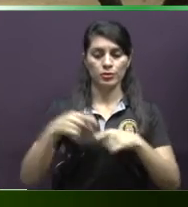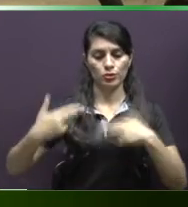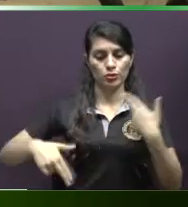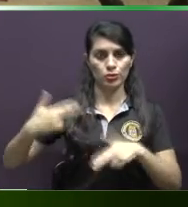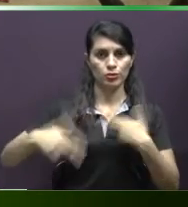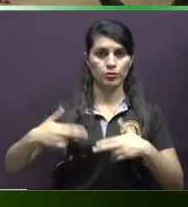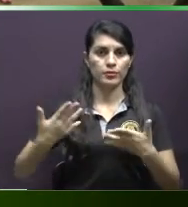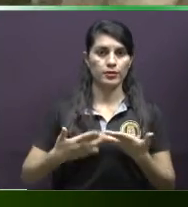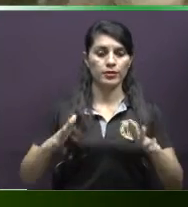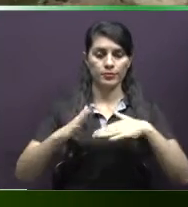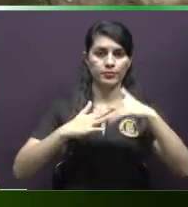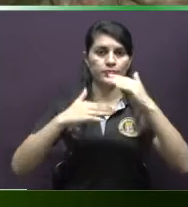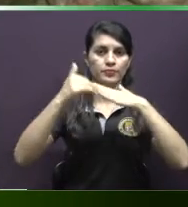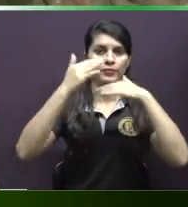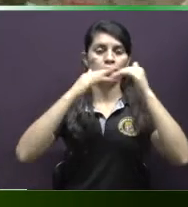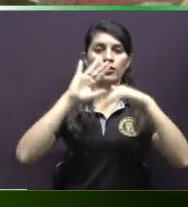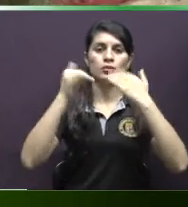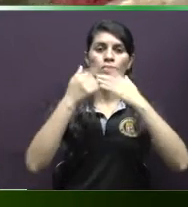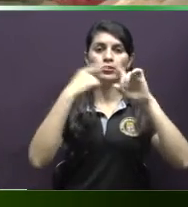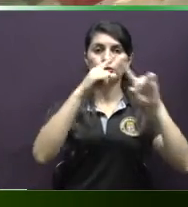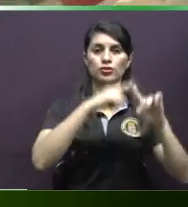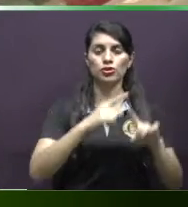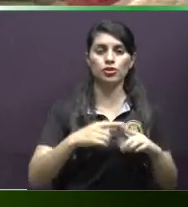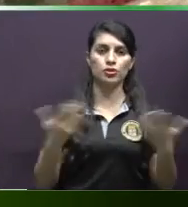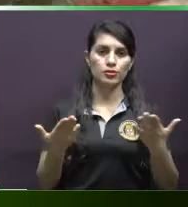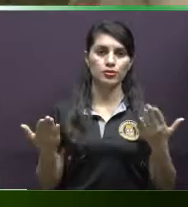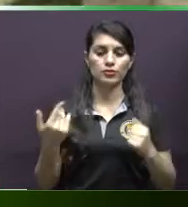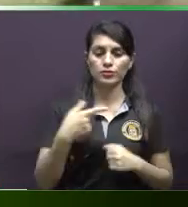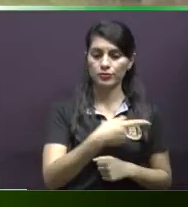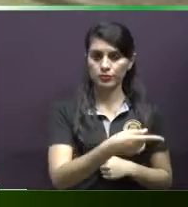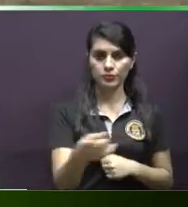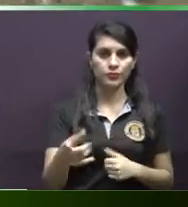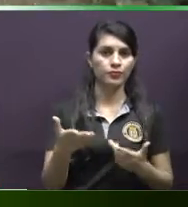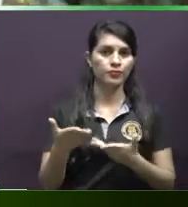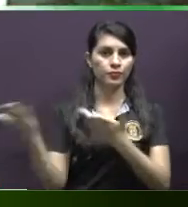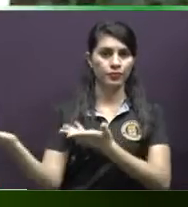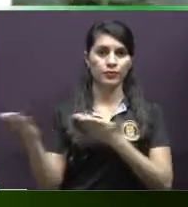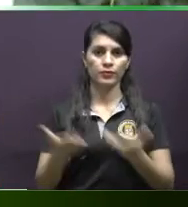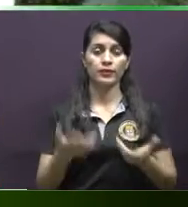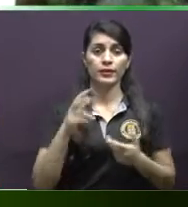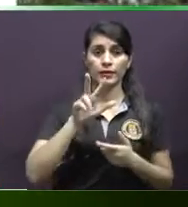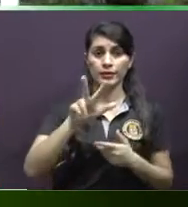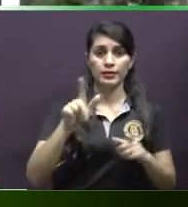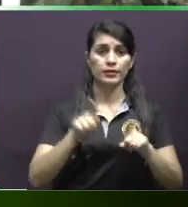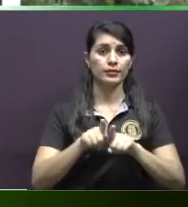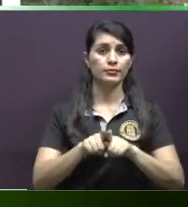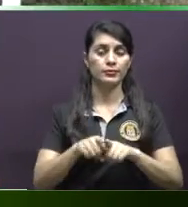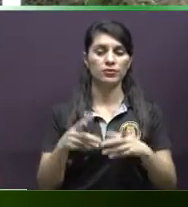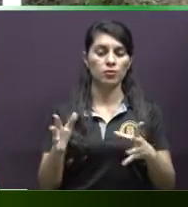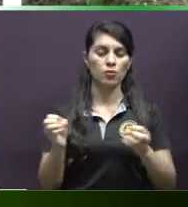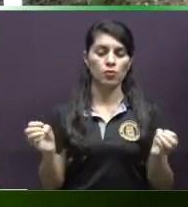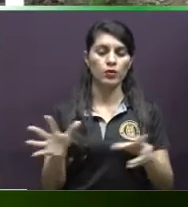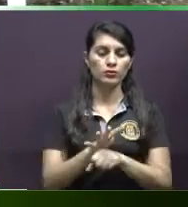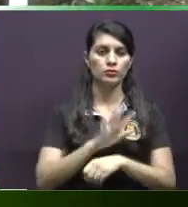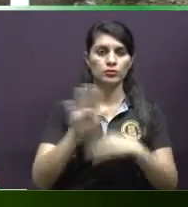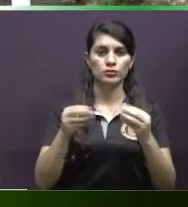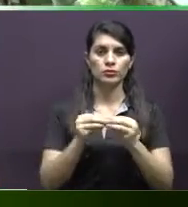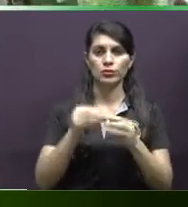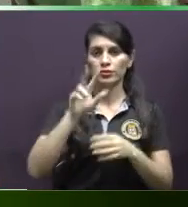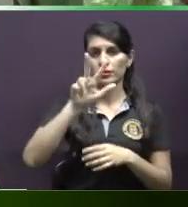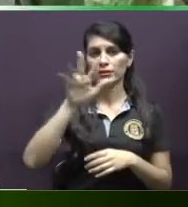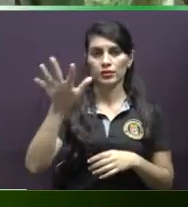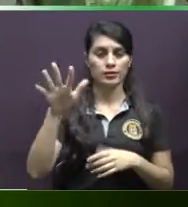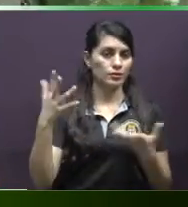de choloma se construyeron 7 en el rancho en la comunidad del rancho y se construyeron 3 en la comunidad de victoria cristales entonces hacen un total de